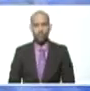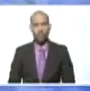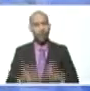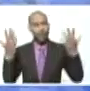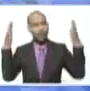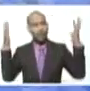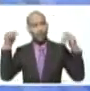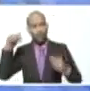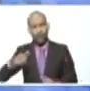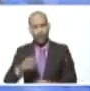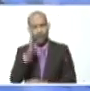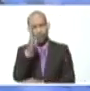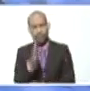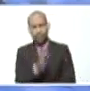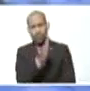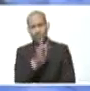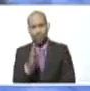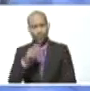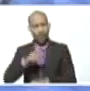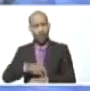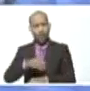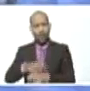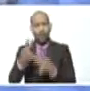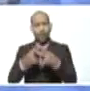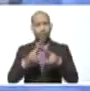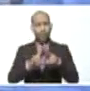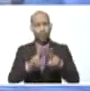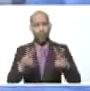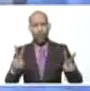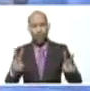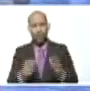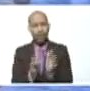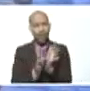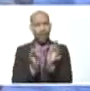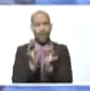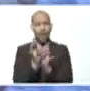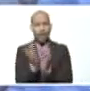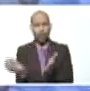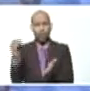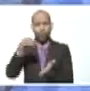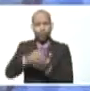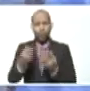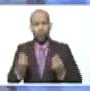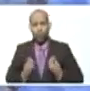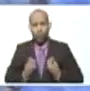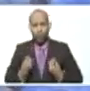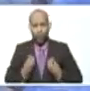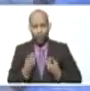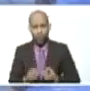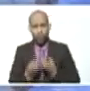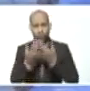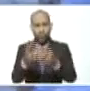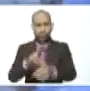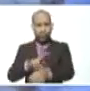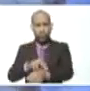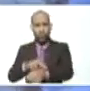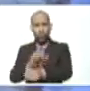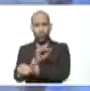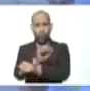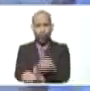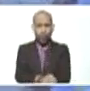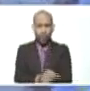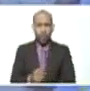Celebramos esta beatificación en el tiempo de Pascua. Cristo resucitado precedió al doctor José